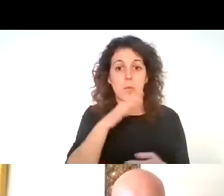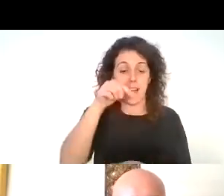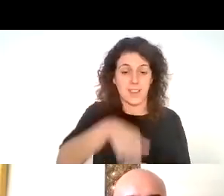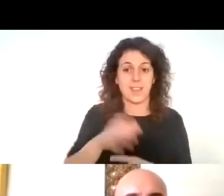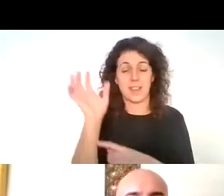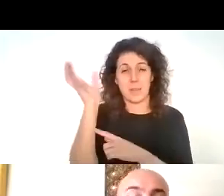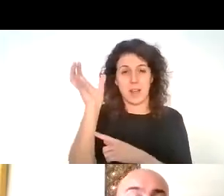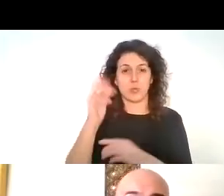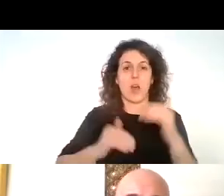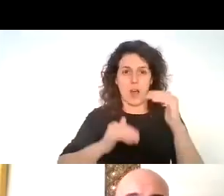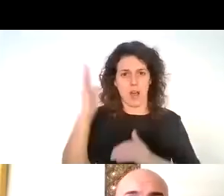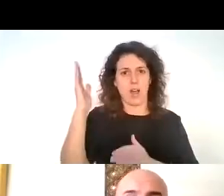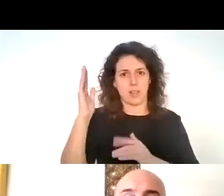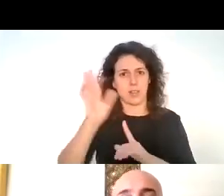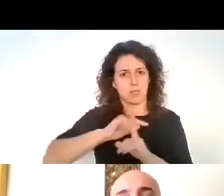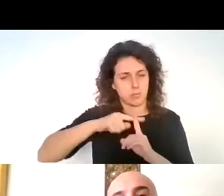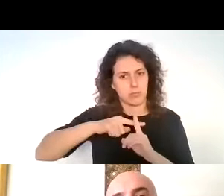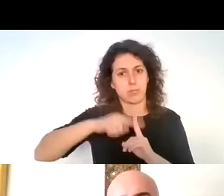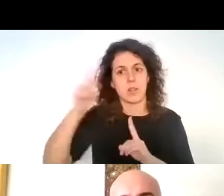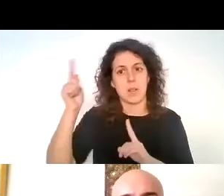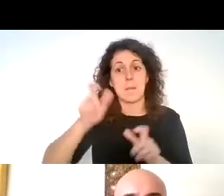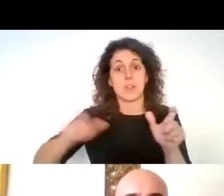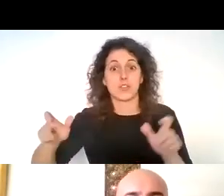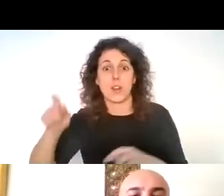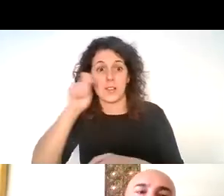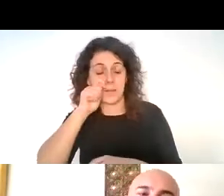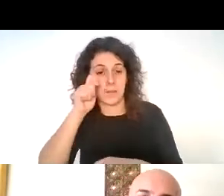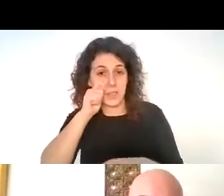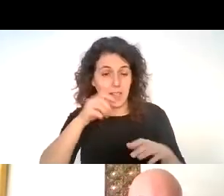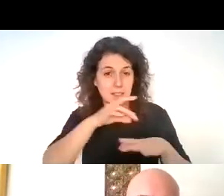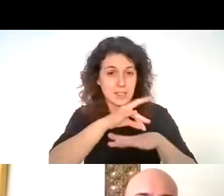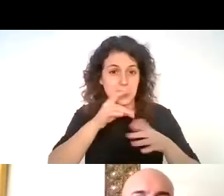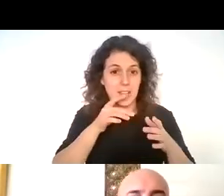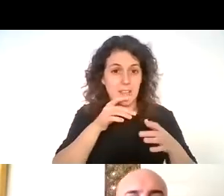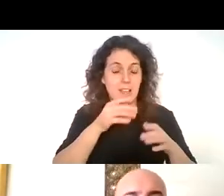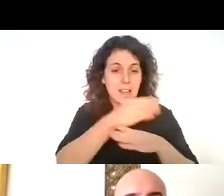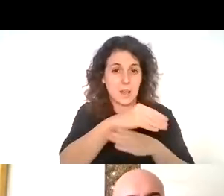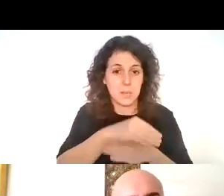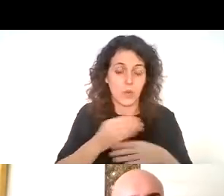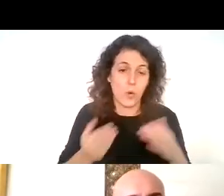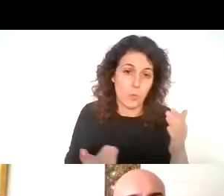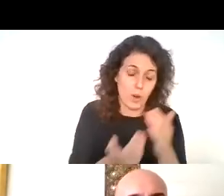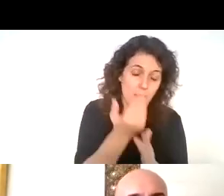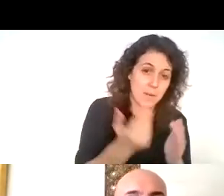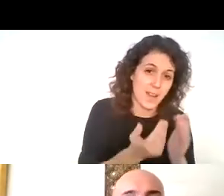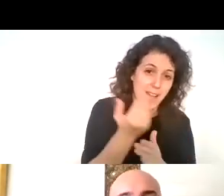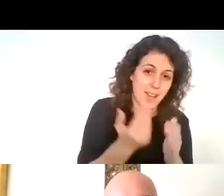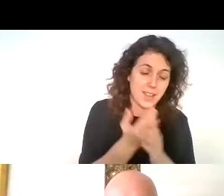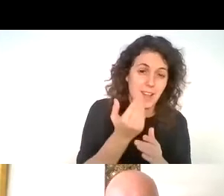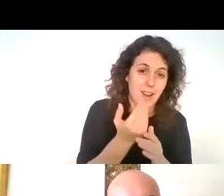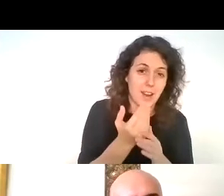bastante altas y que el grueso de las personas que visitan este camino lo suelen hacer por la mañana muy temprano o cuando ya va cayendo el